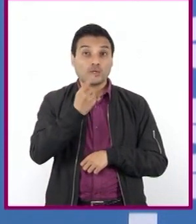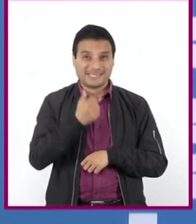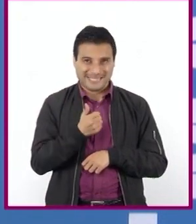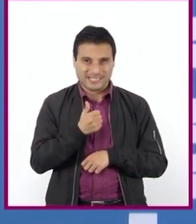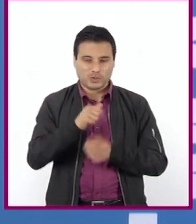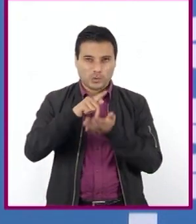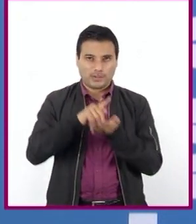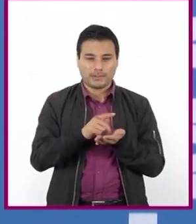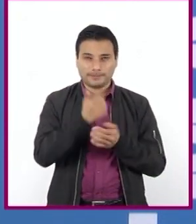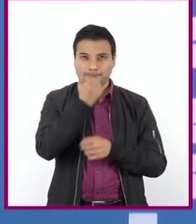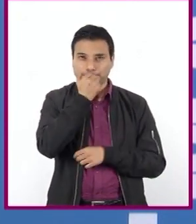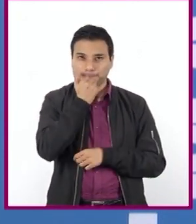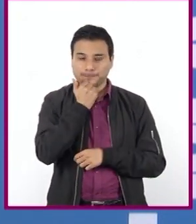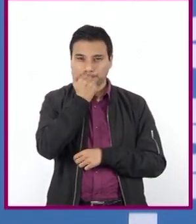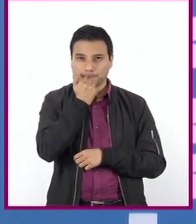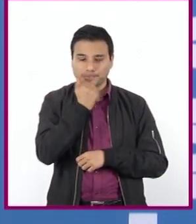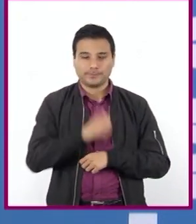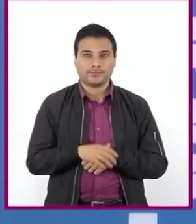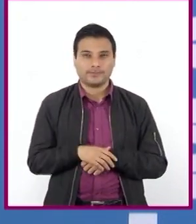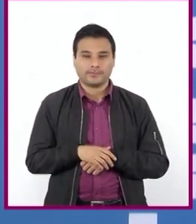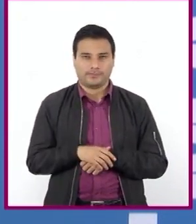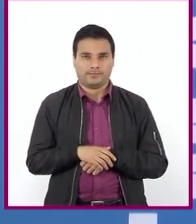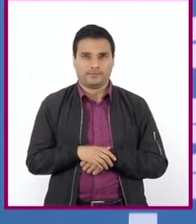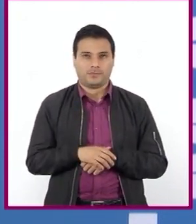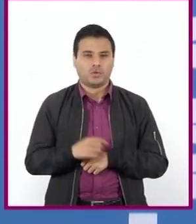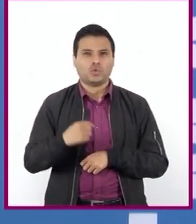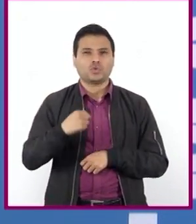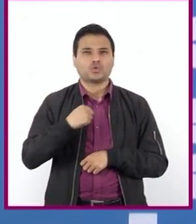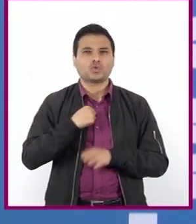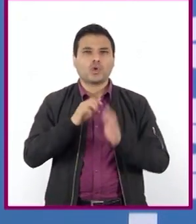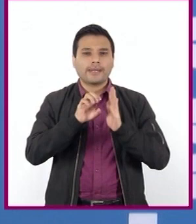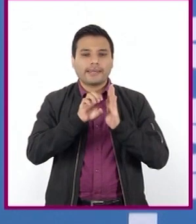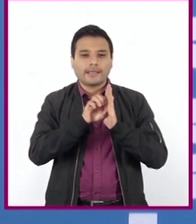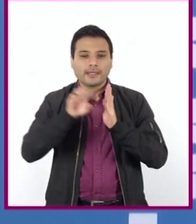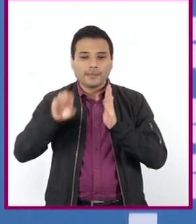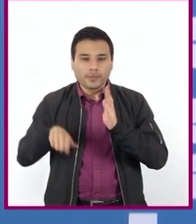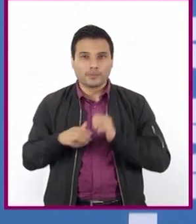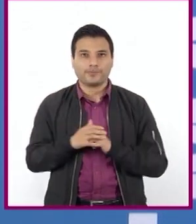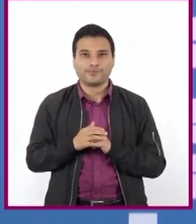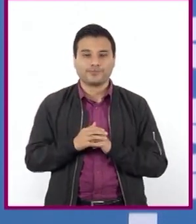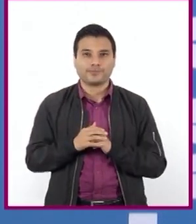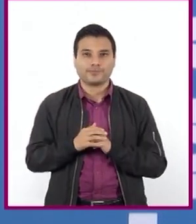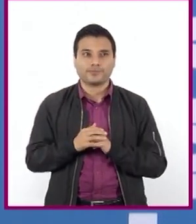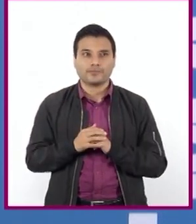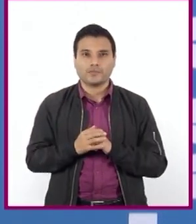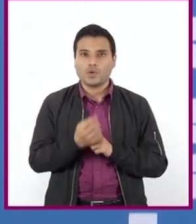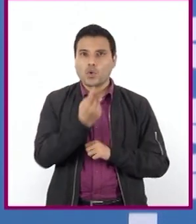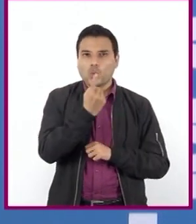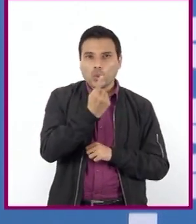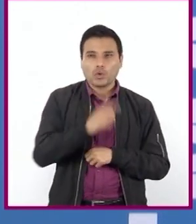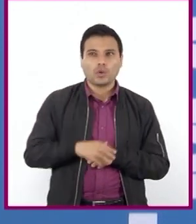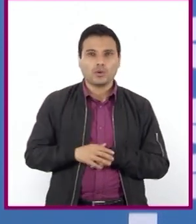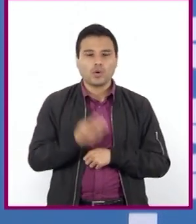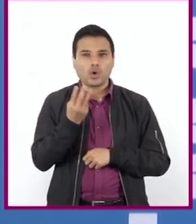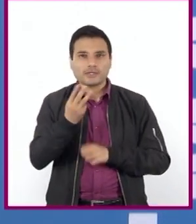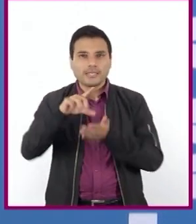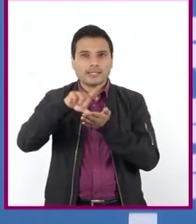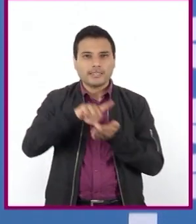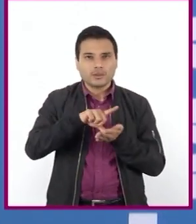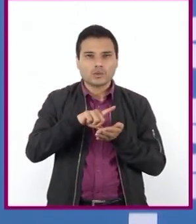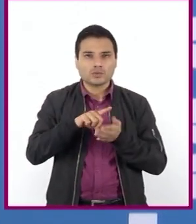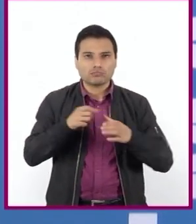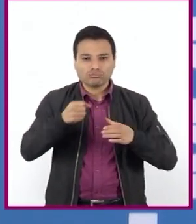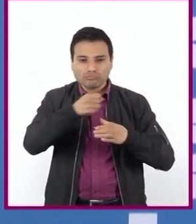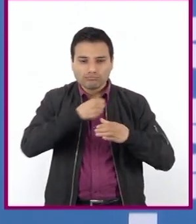azúcar. ¿Qué cantidad de azúcar se necesitarían para preparar 1 y 3 litros de agua?